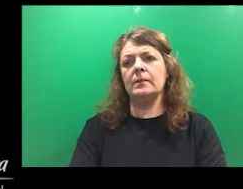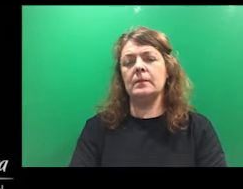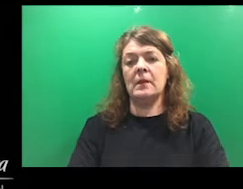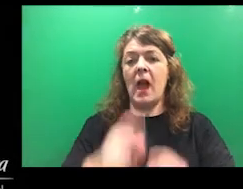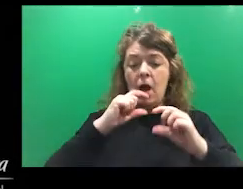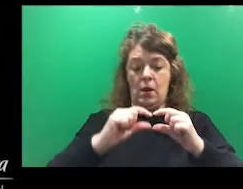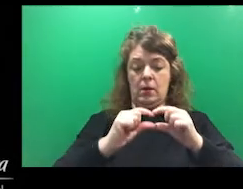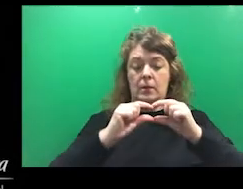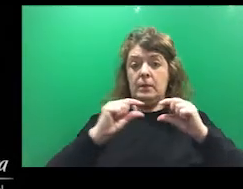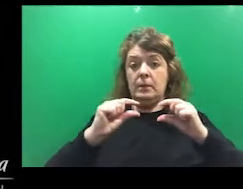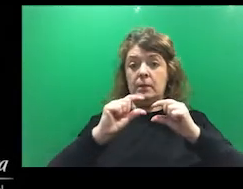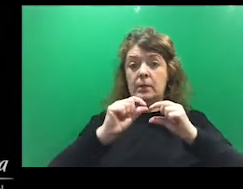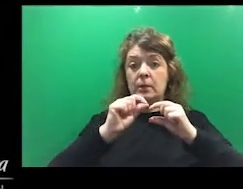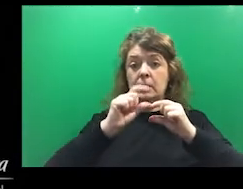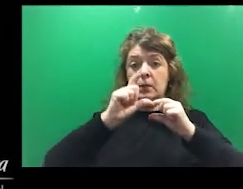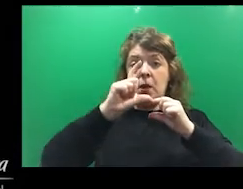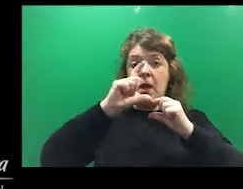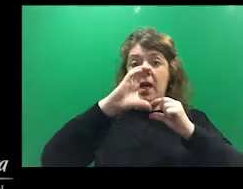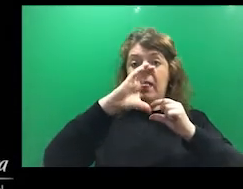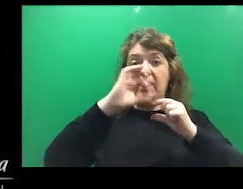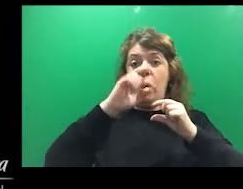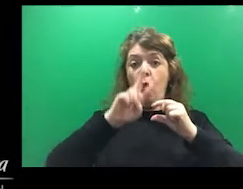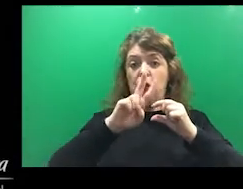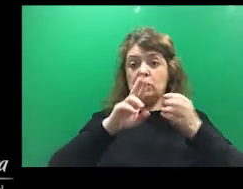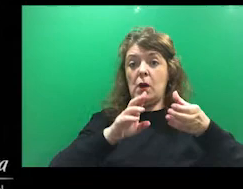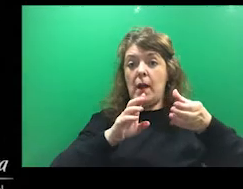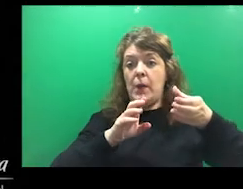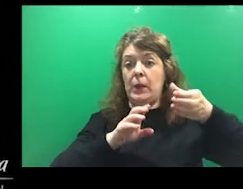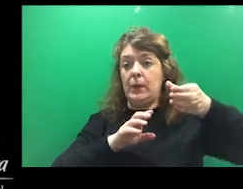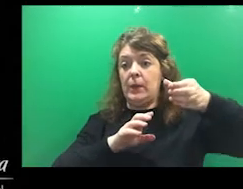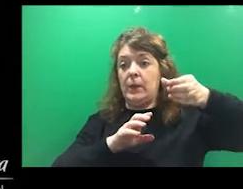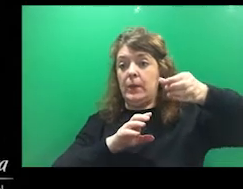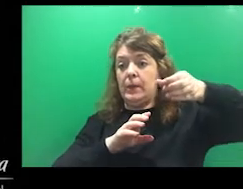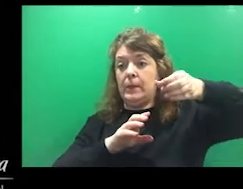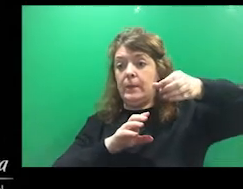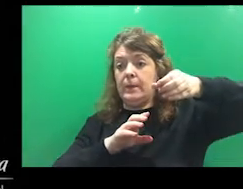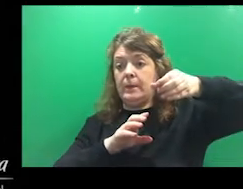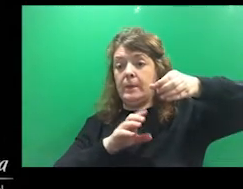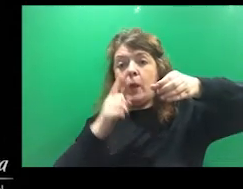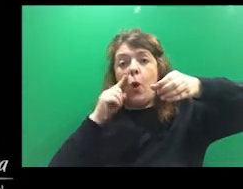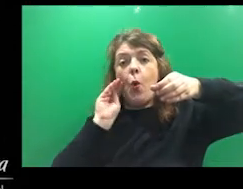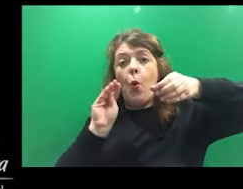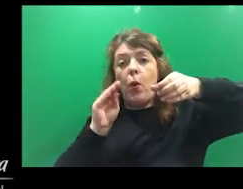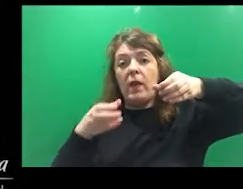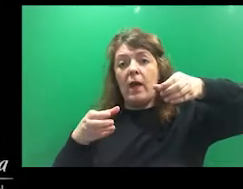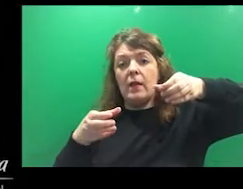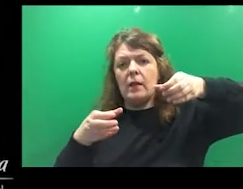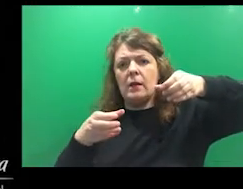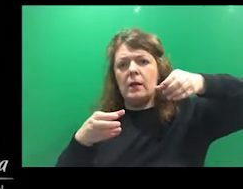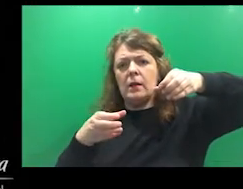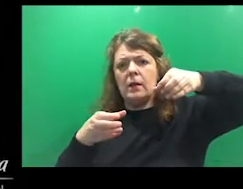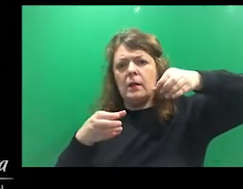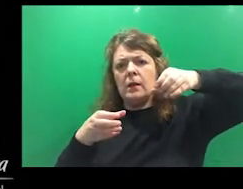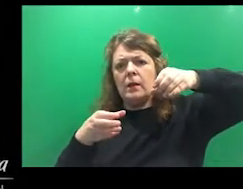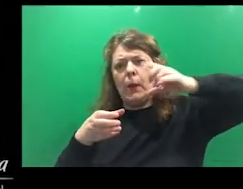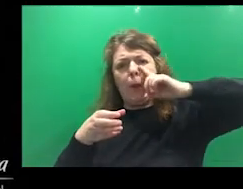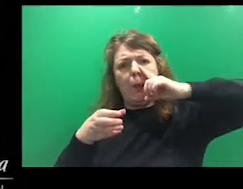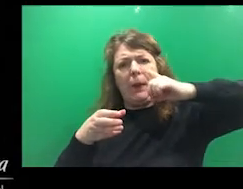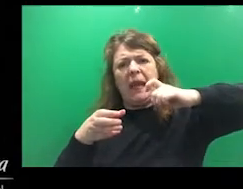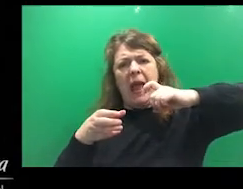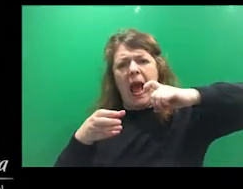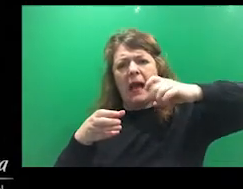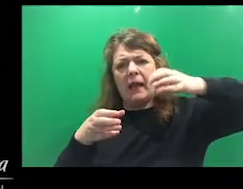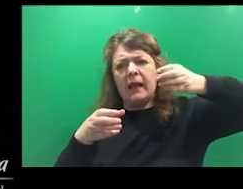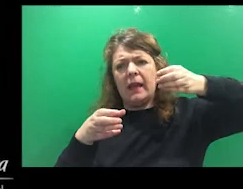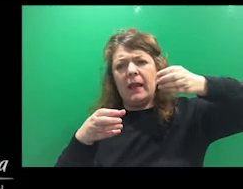Vale. Ahora aquí hay CO2. Vamos a echarlo en este vaso. Hay que tener cuidado de que el